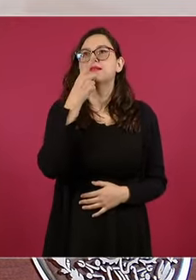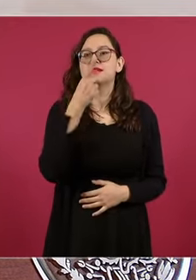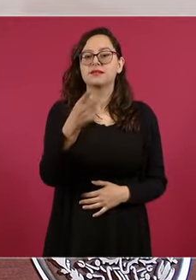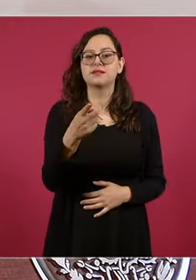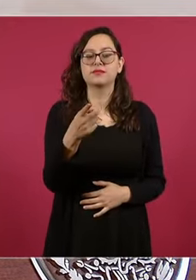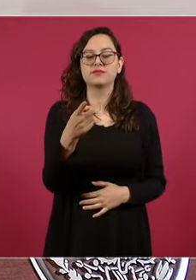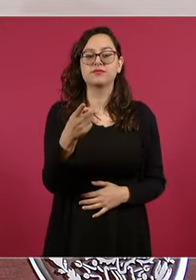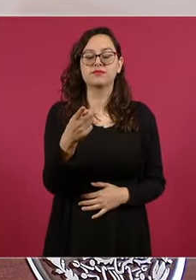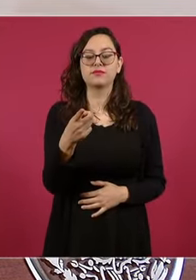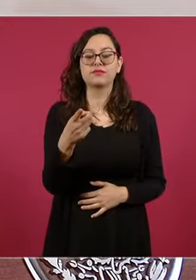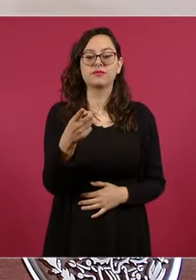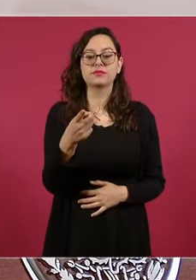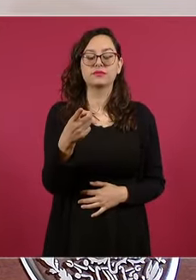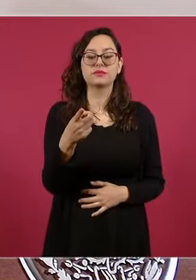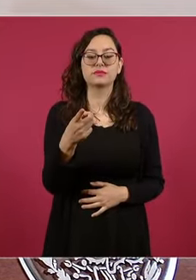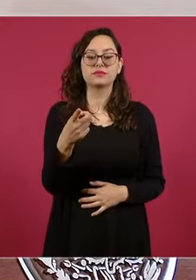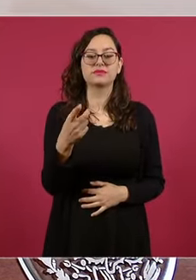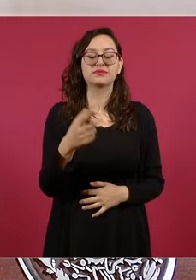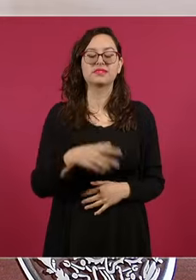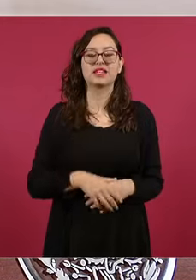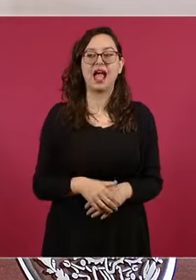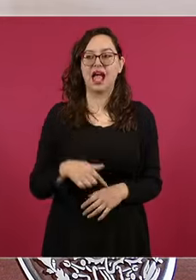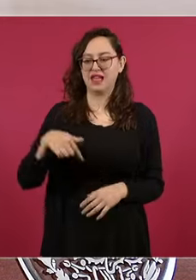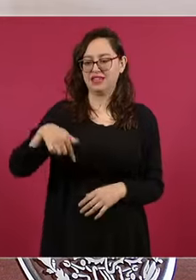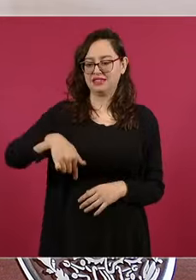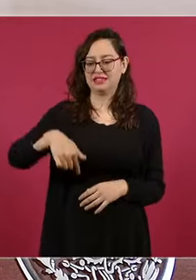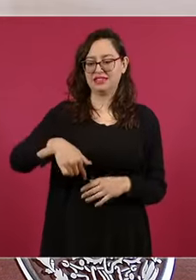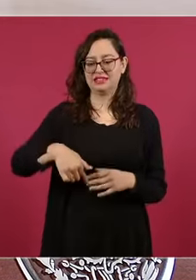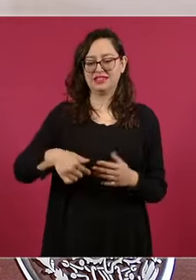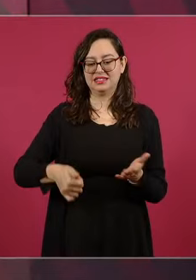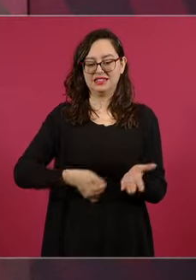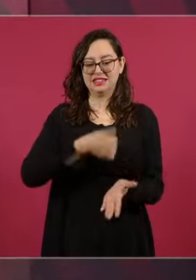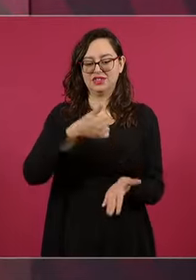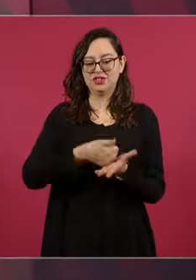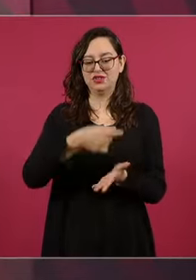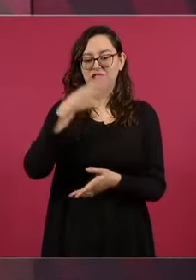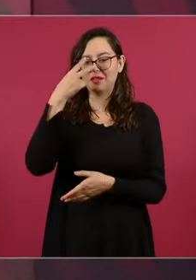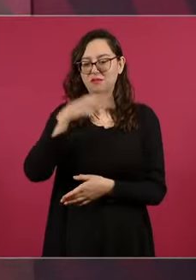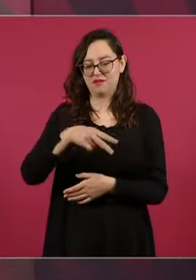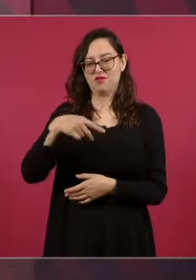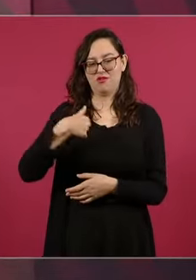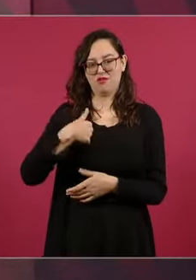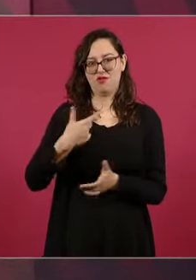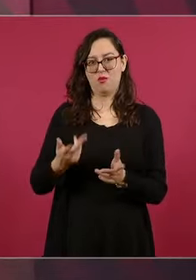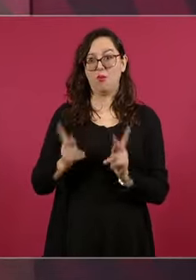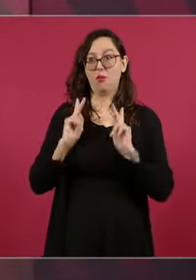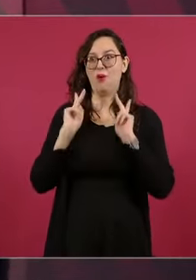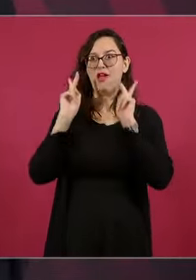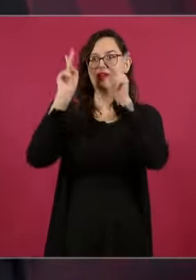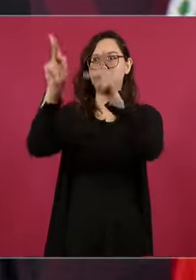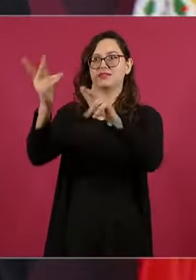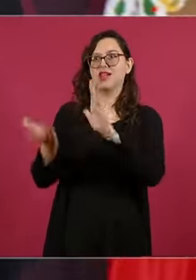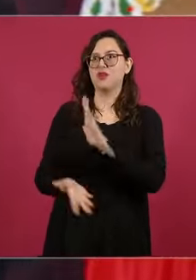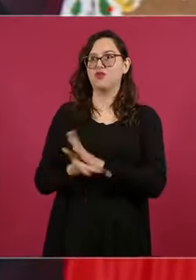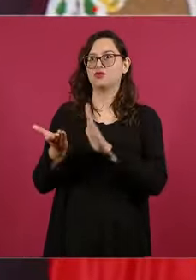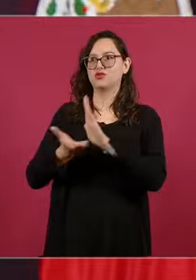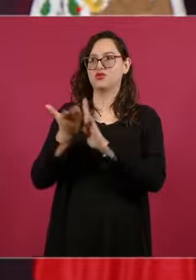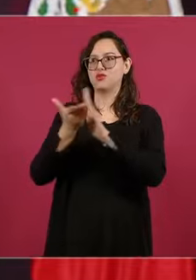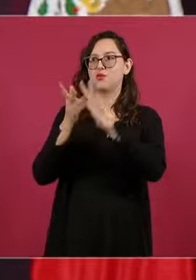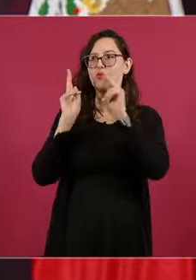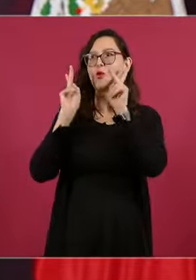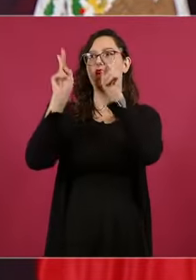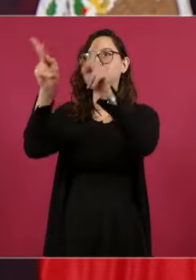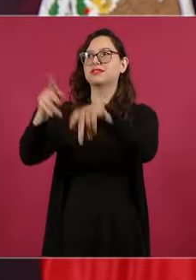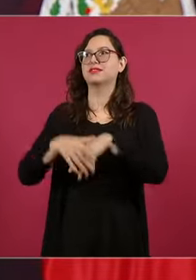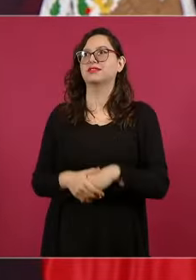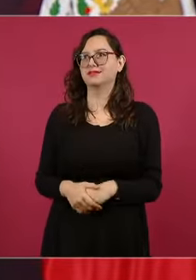cuando construimos los segundos pisos, la idea la traje de Tepetitán, porque cuando había